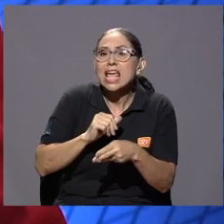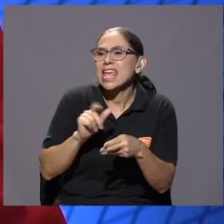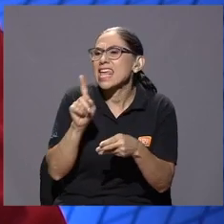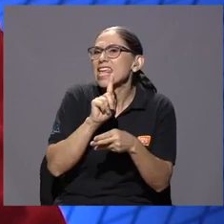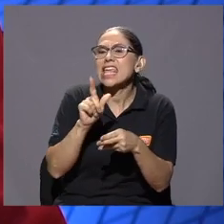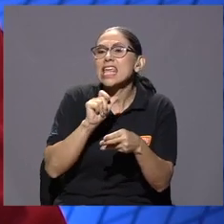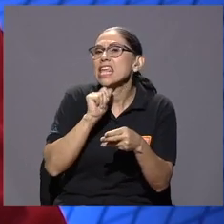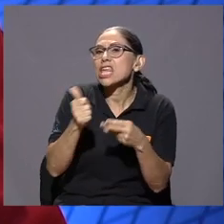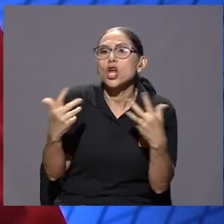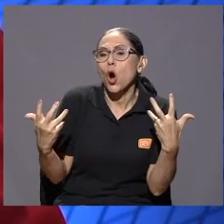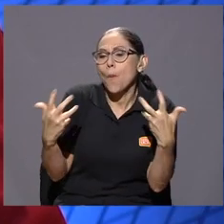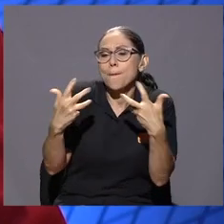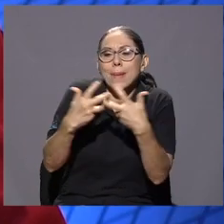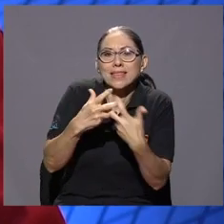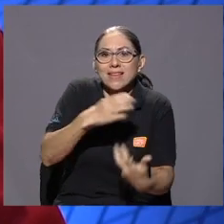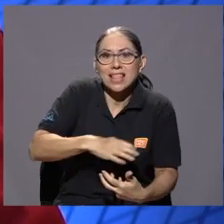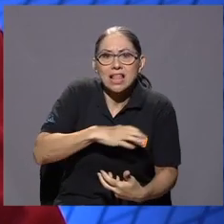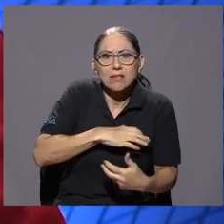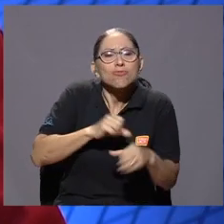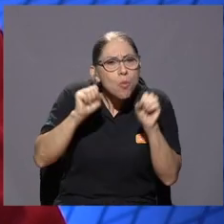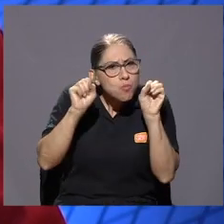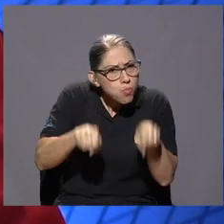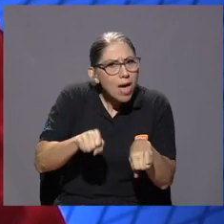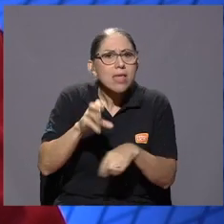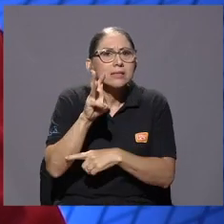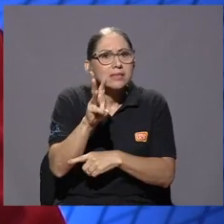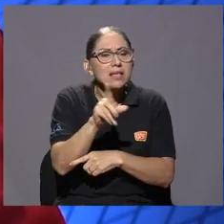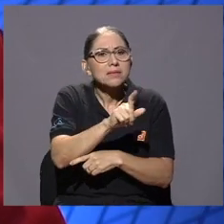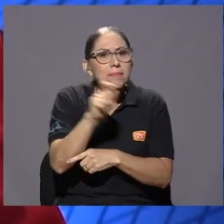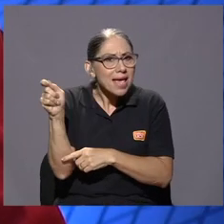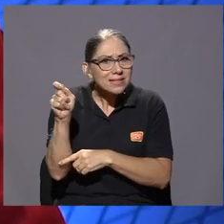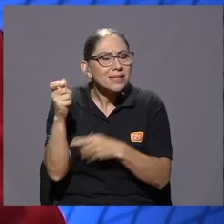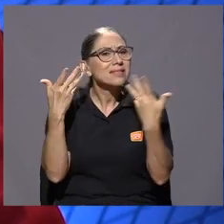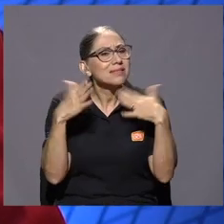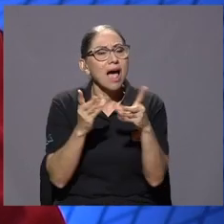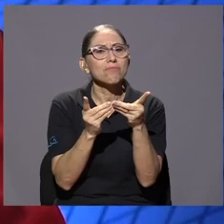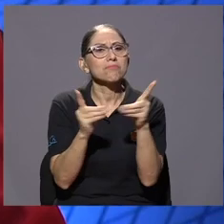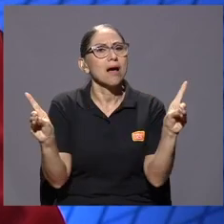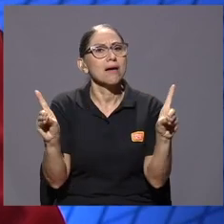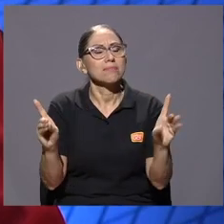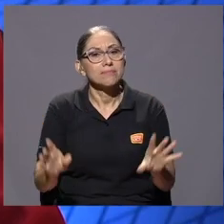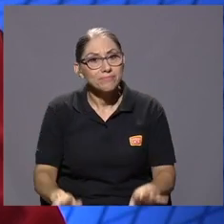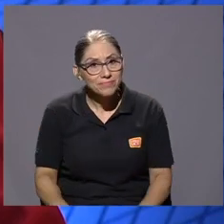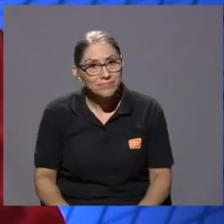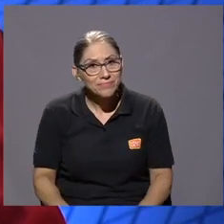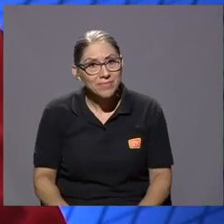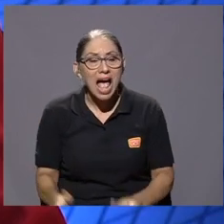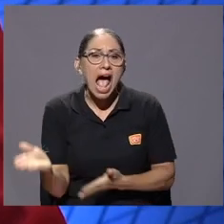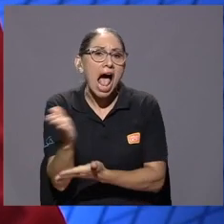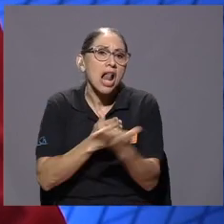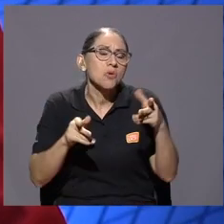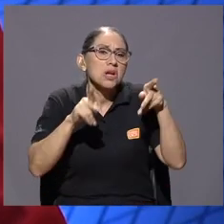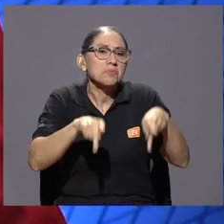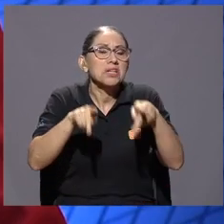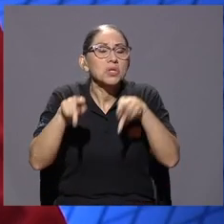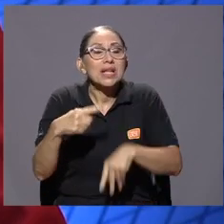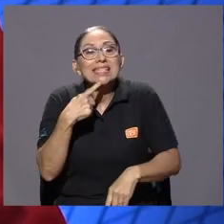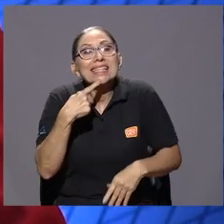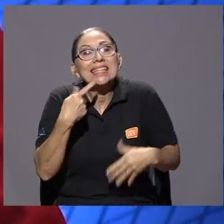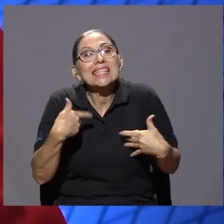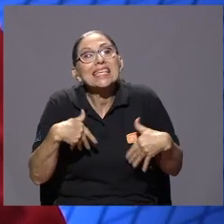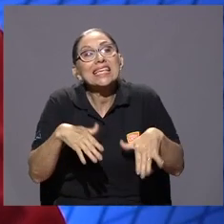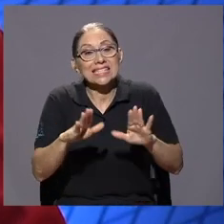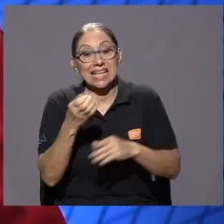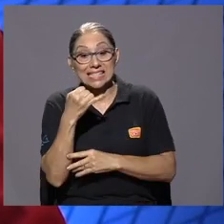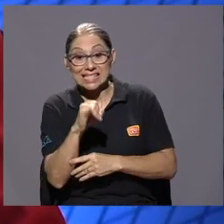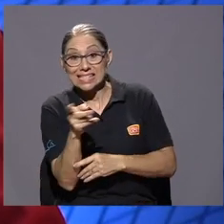caracteres, permite que en 6 meses se pueda disolver el vínculo matrimonial. Algunos dicen que